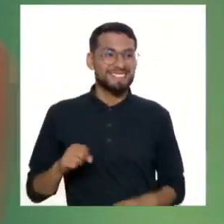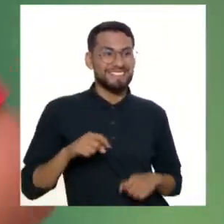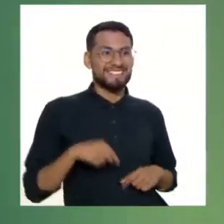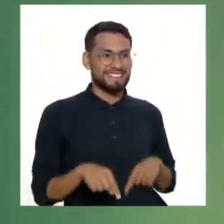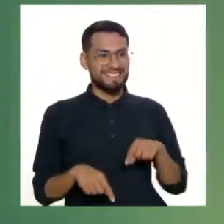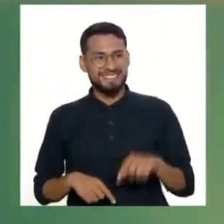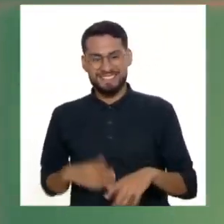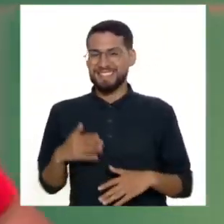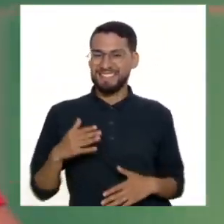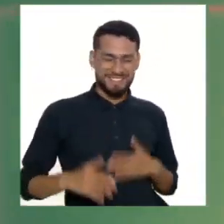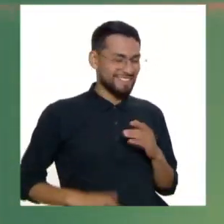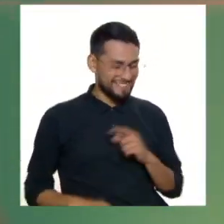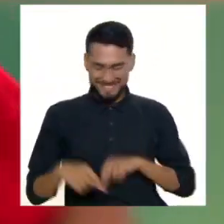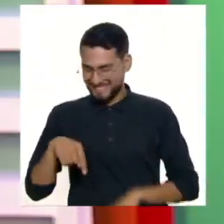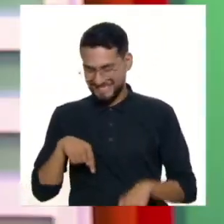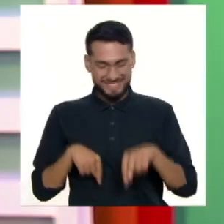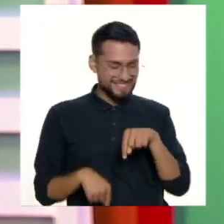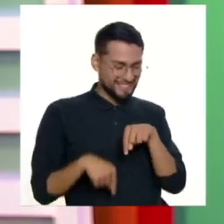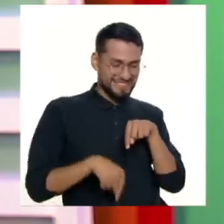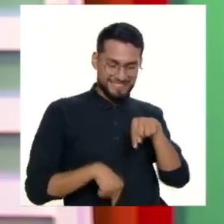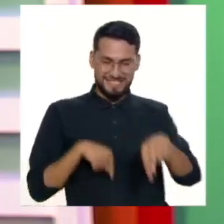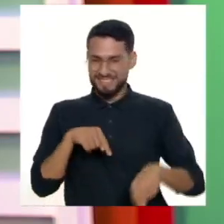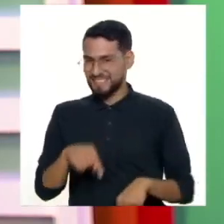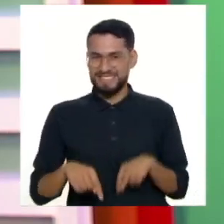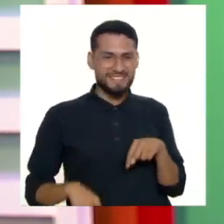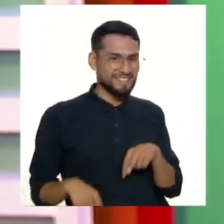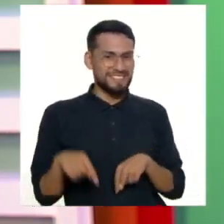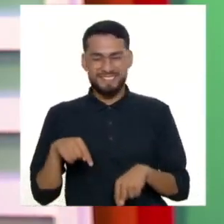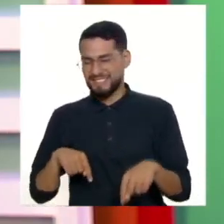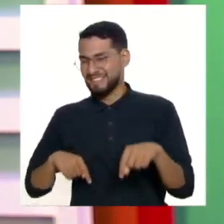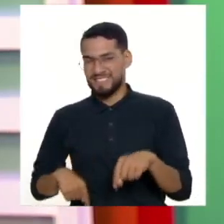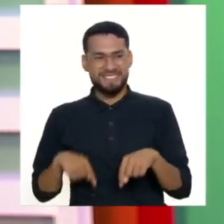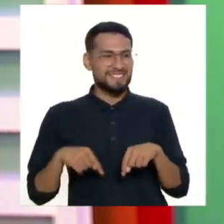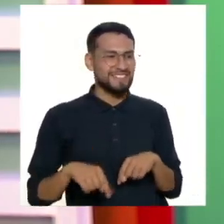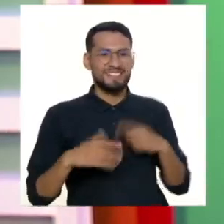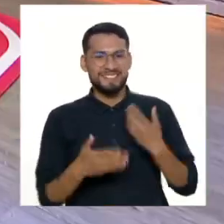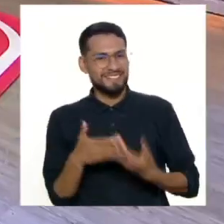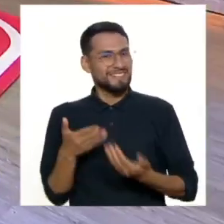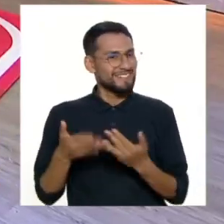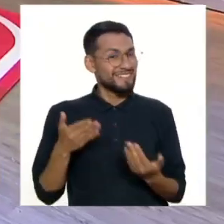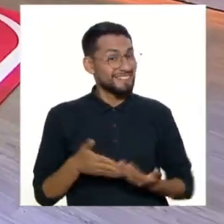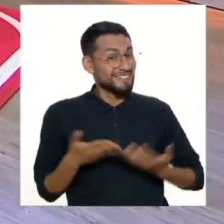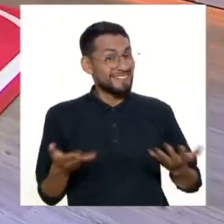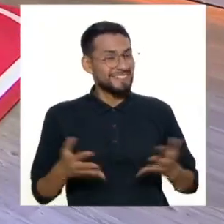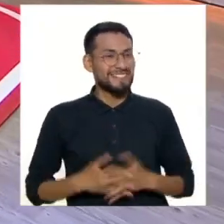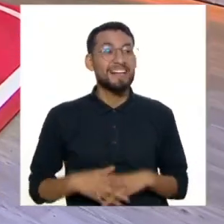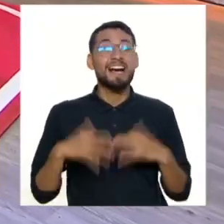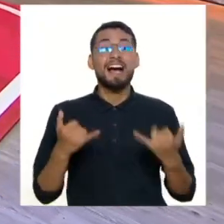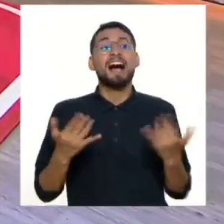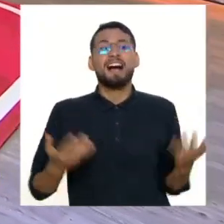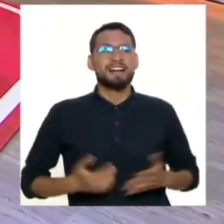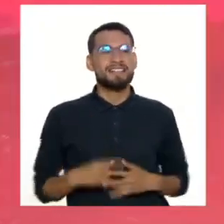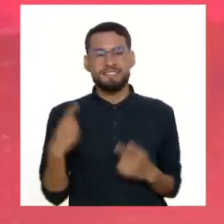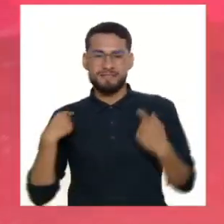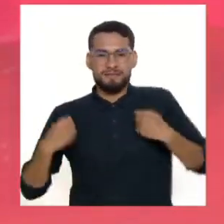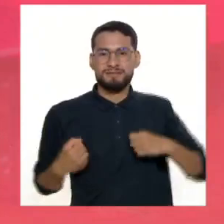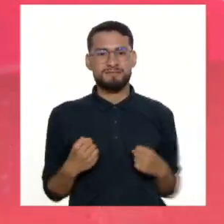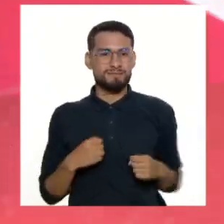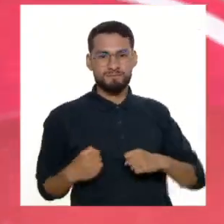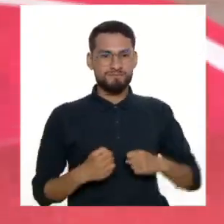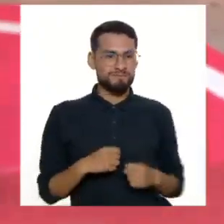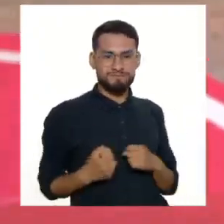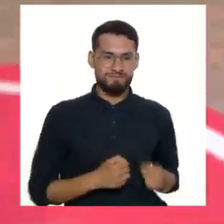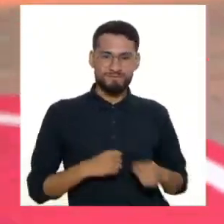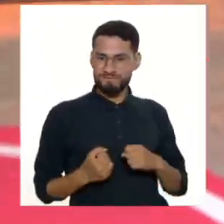Hasta que no... Facilísimo, ¿verdad? Y si le aumentamos el movimiento de los